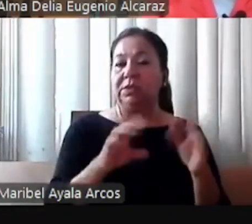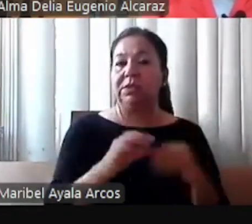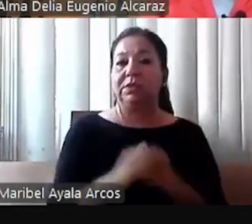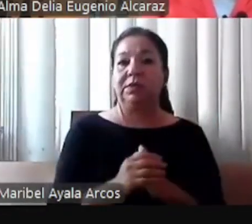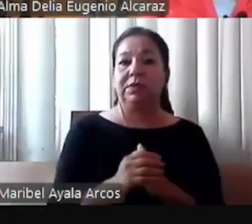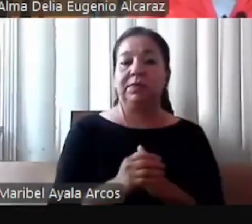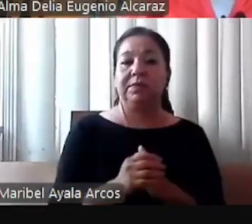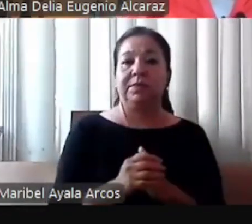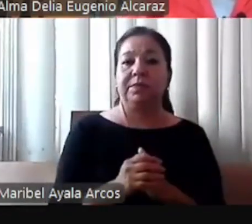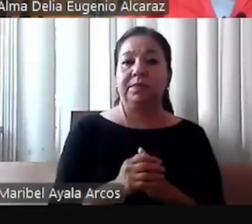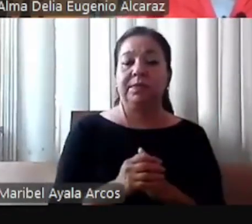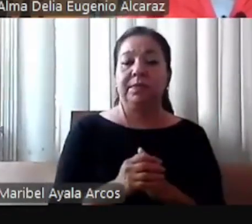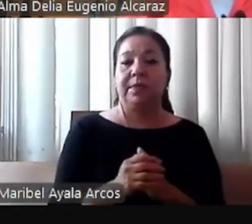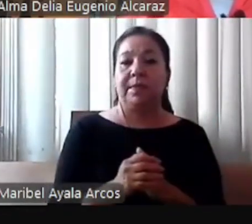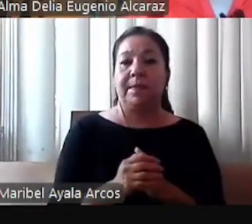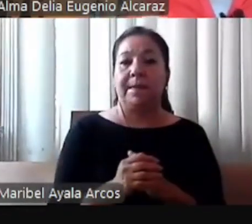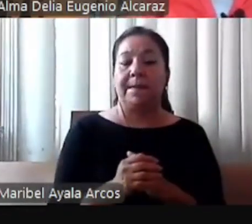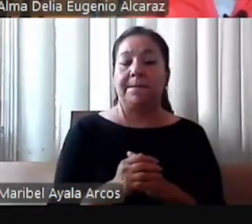un